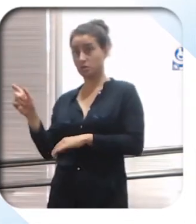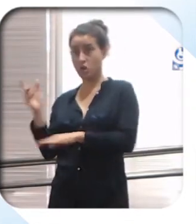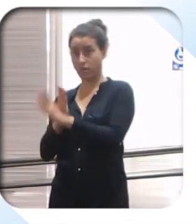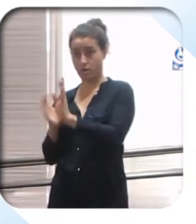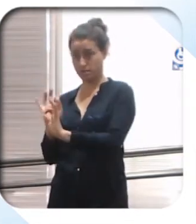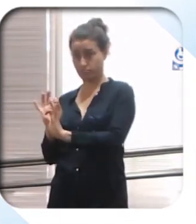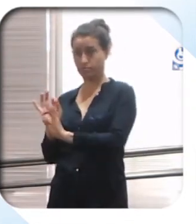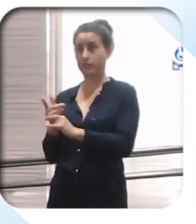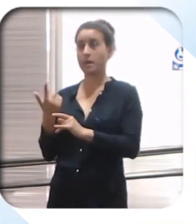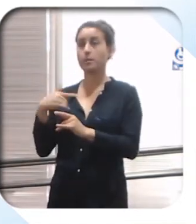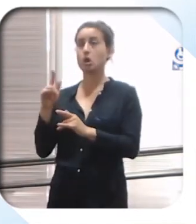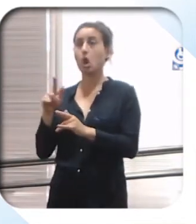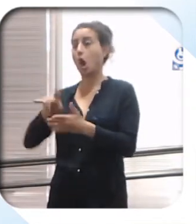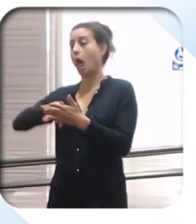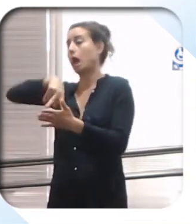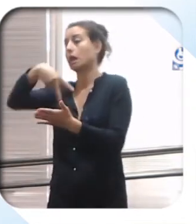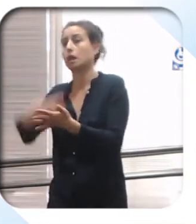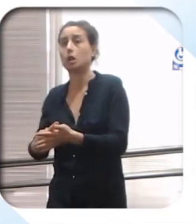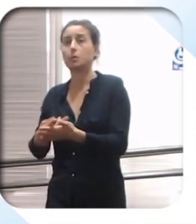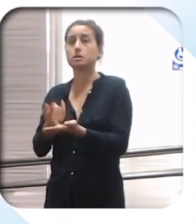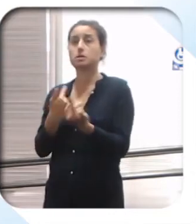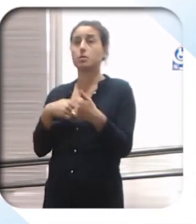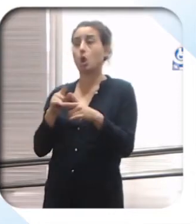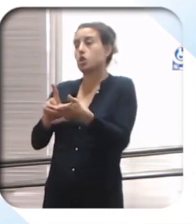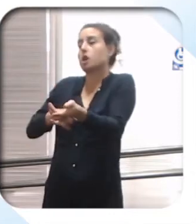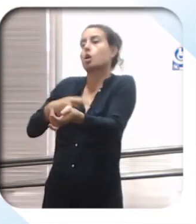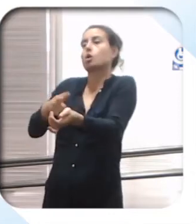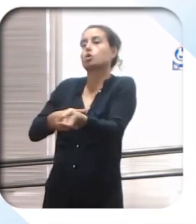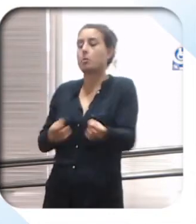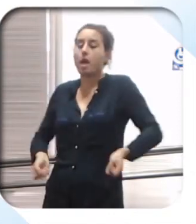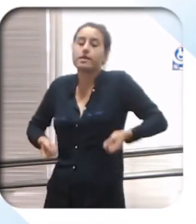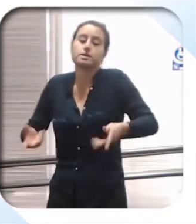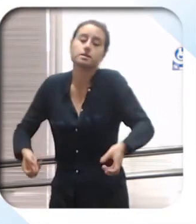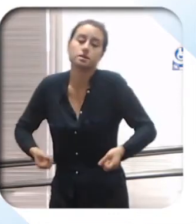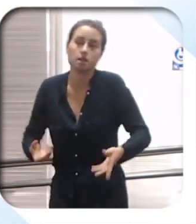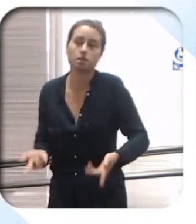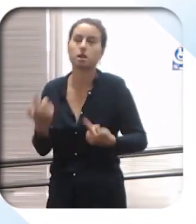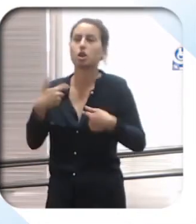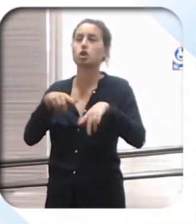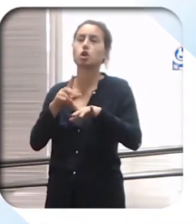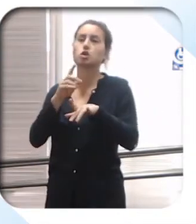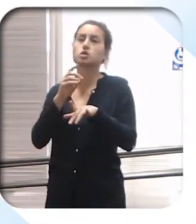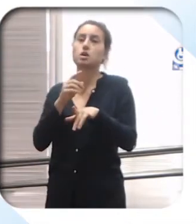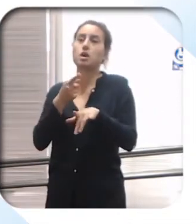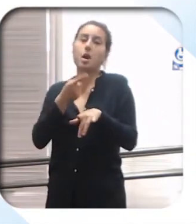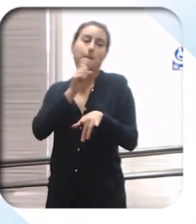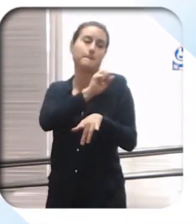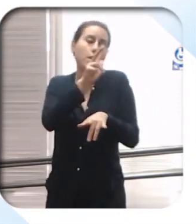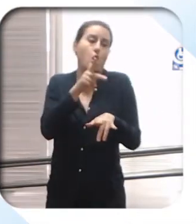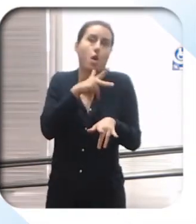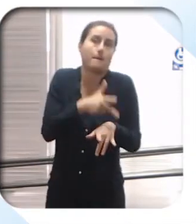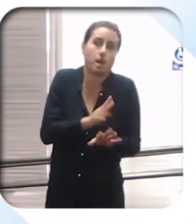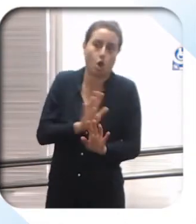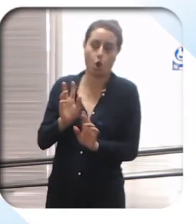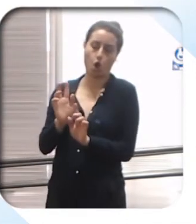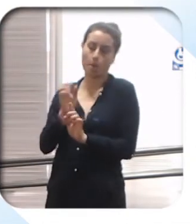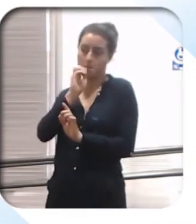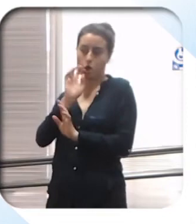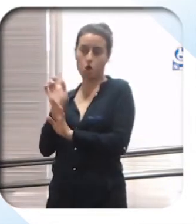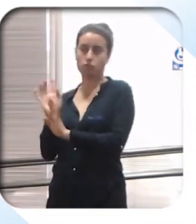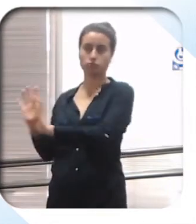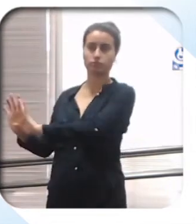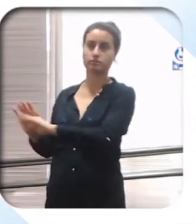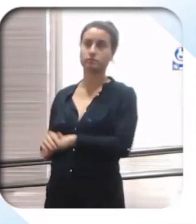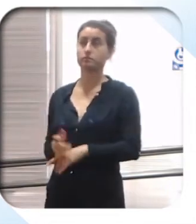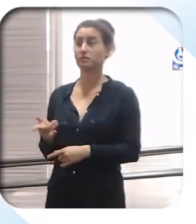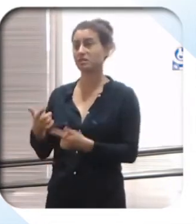¿no? Pero se iba a tropezar porque no estaba acostumbrada a manejar la silla, entonces iba a perjudicar al hijo de ellos. O sea, que